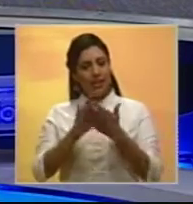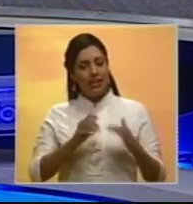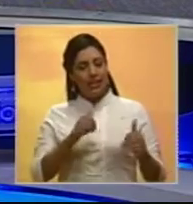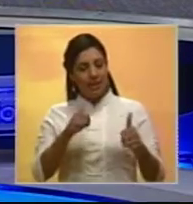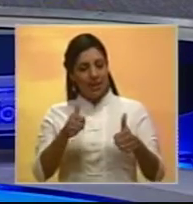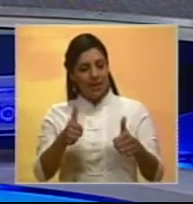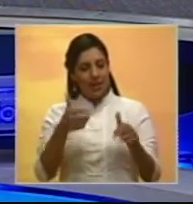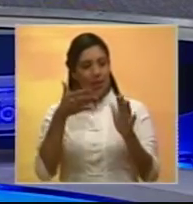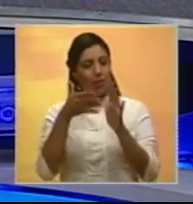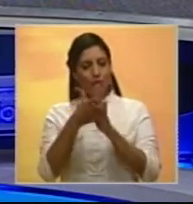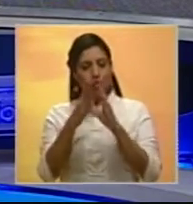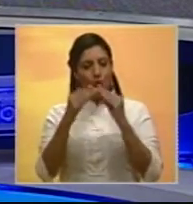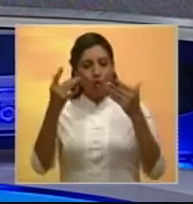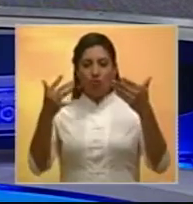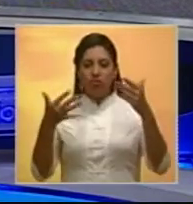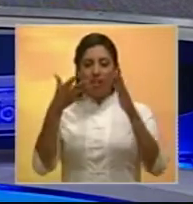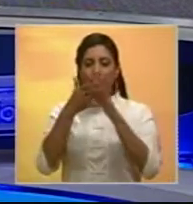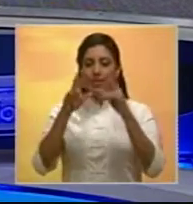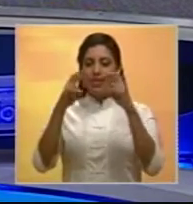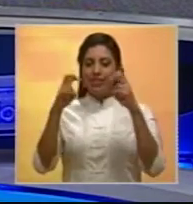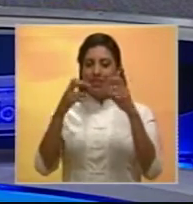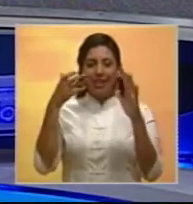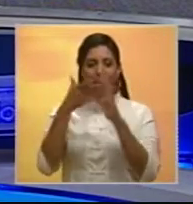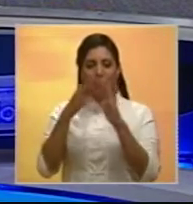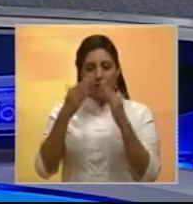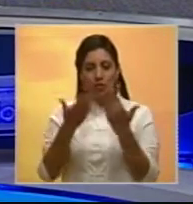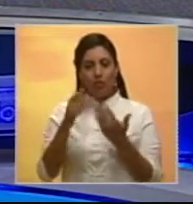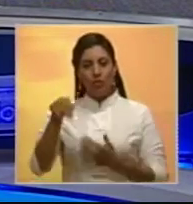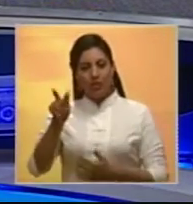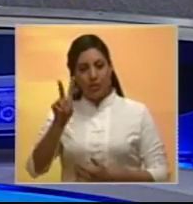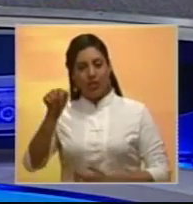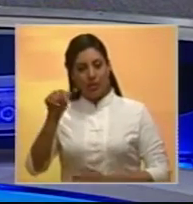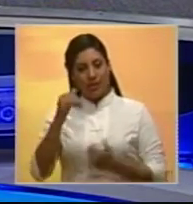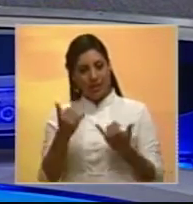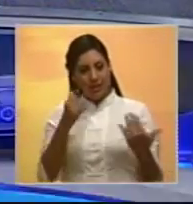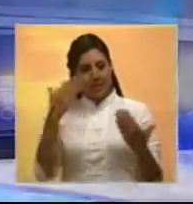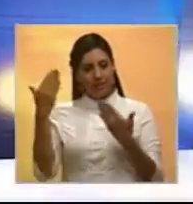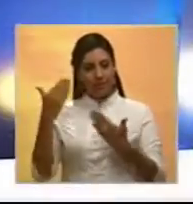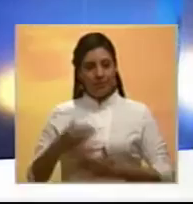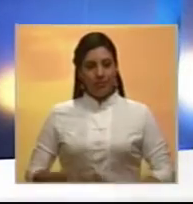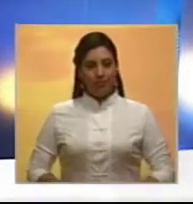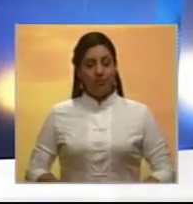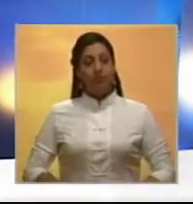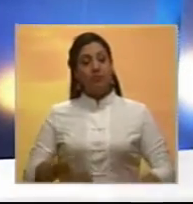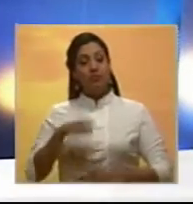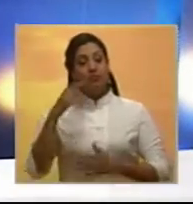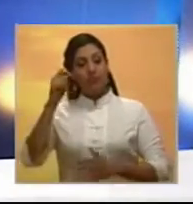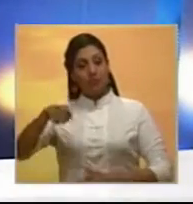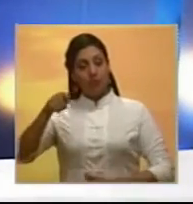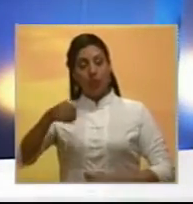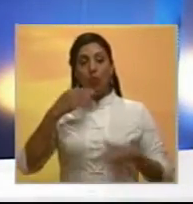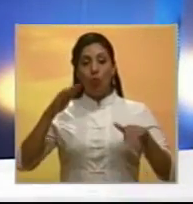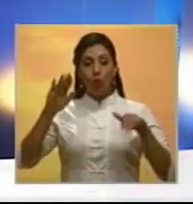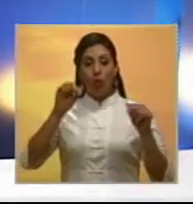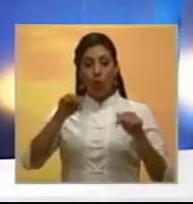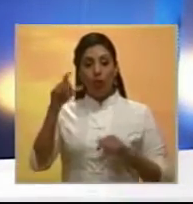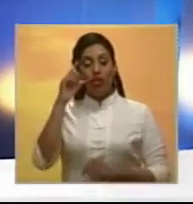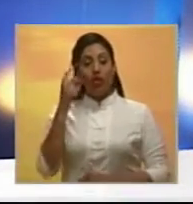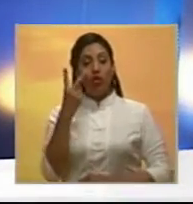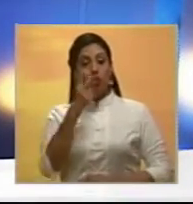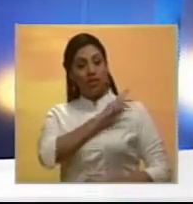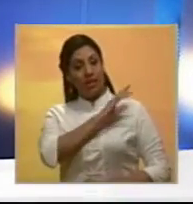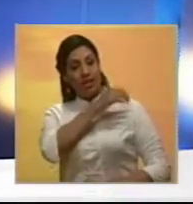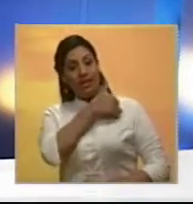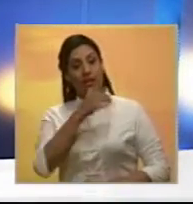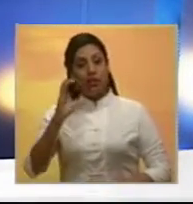Andrina Yepes. Comenzamos a revisar las informaciones y lo hacemos de inmediato. El TCJ juramentó hoy a los dos